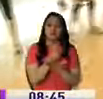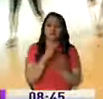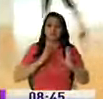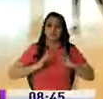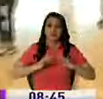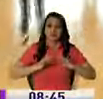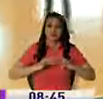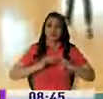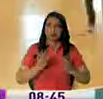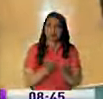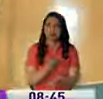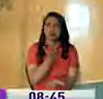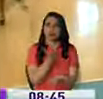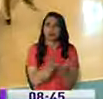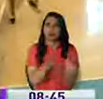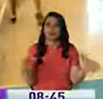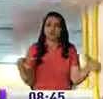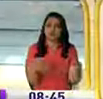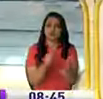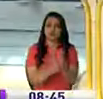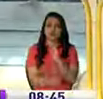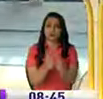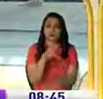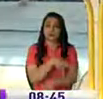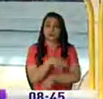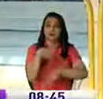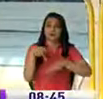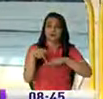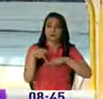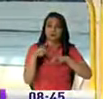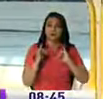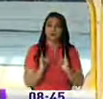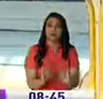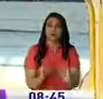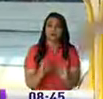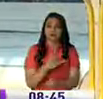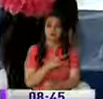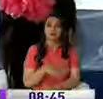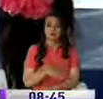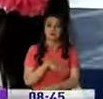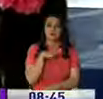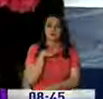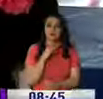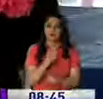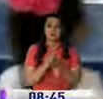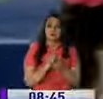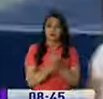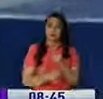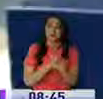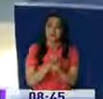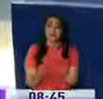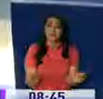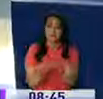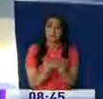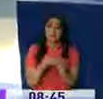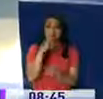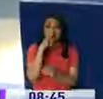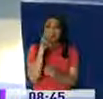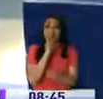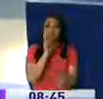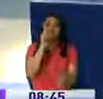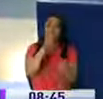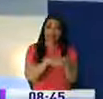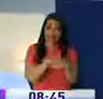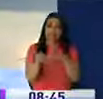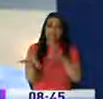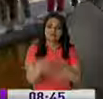vacacionales propuestos por la Concentración Deportiva de Pichincha. Los instructores orgullosos mencionaron que cada año son más los niños que se suman a